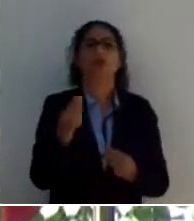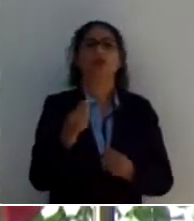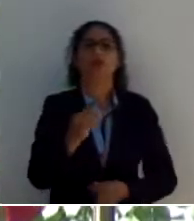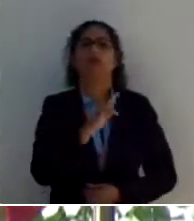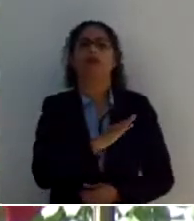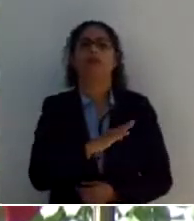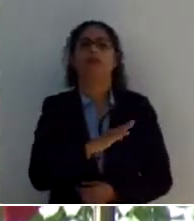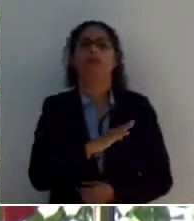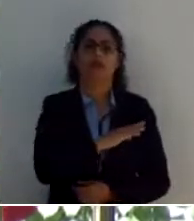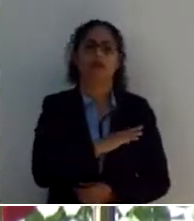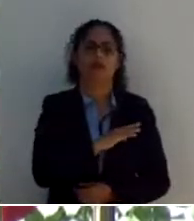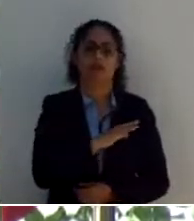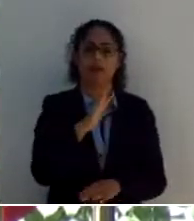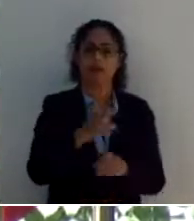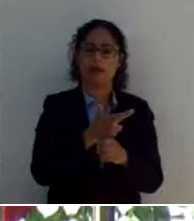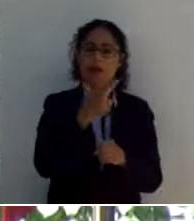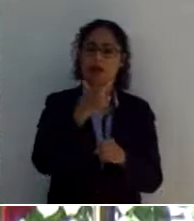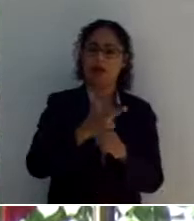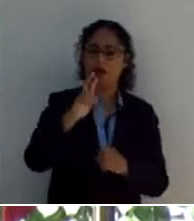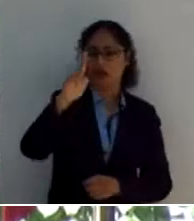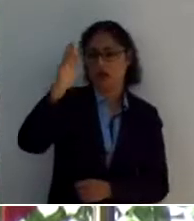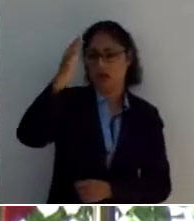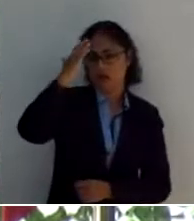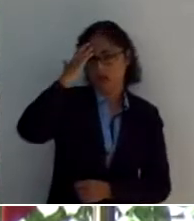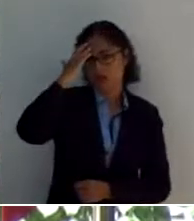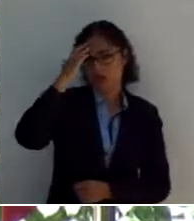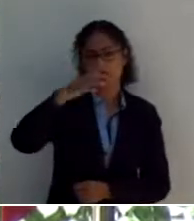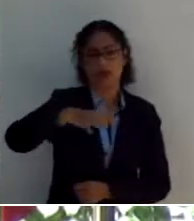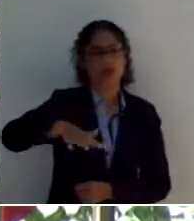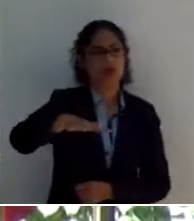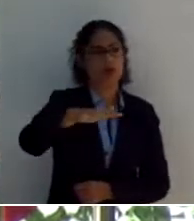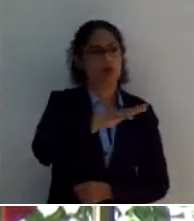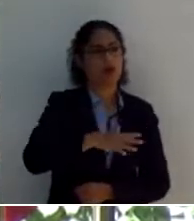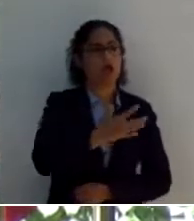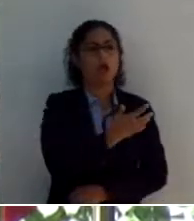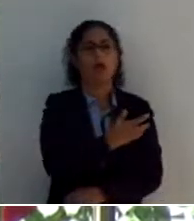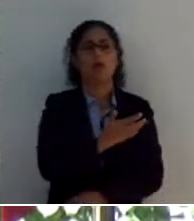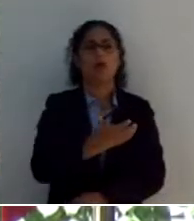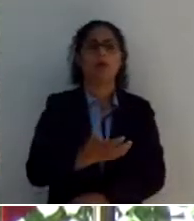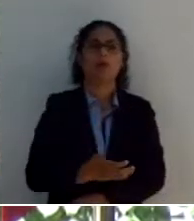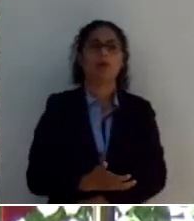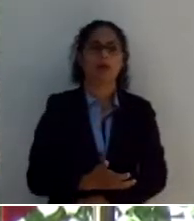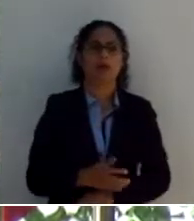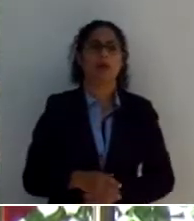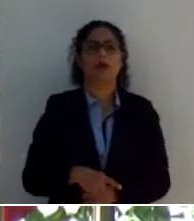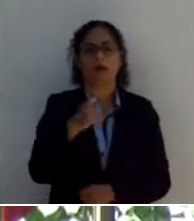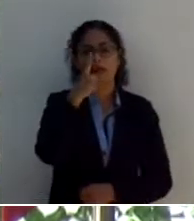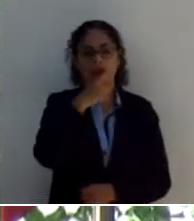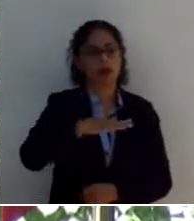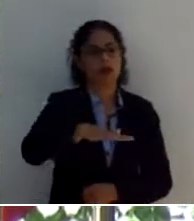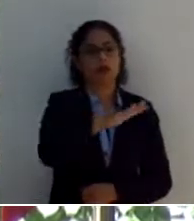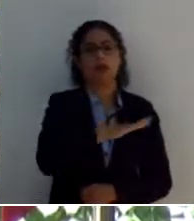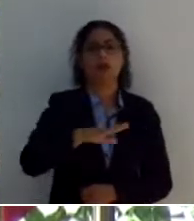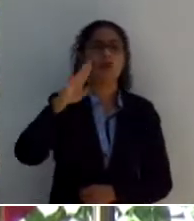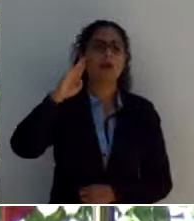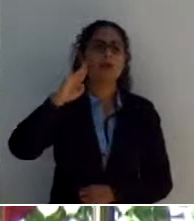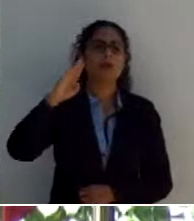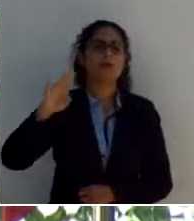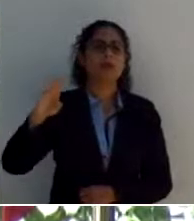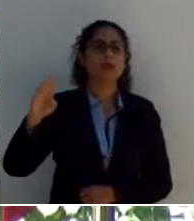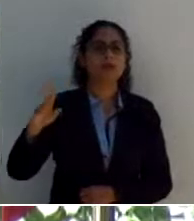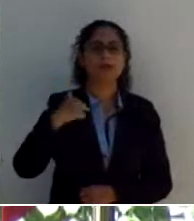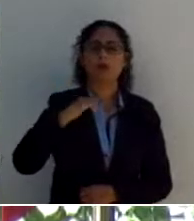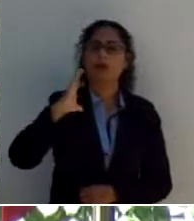felicidades. Mi mayor reconocimiento por acompañar a la sociedad michoacana y